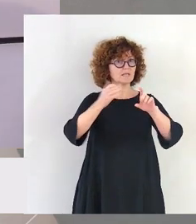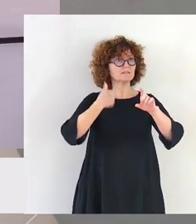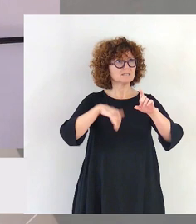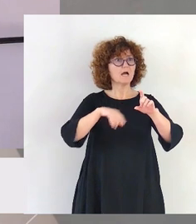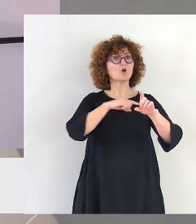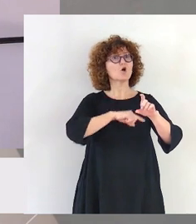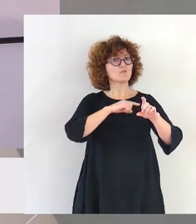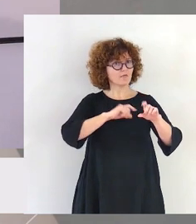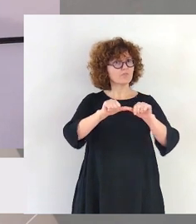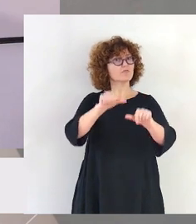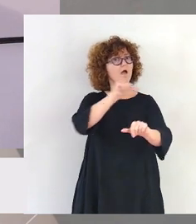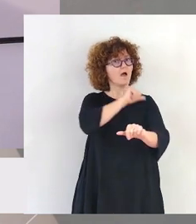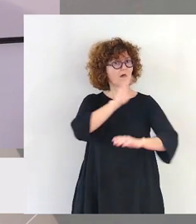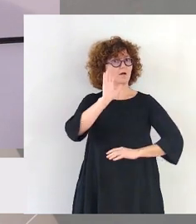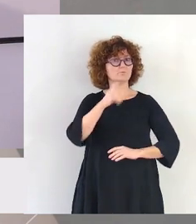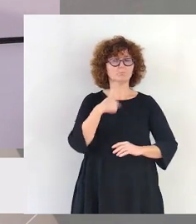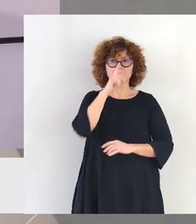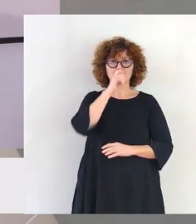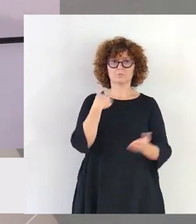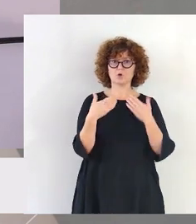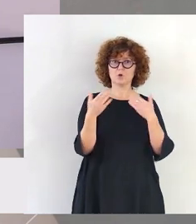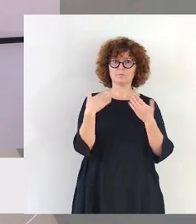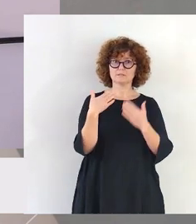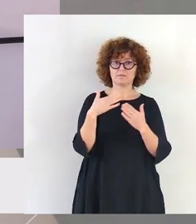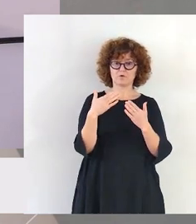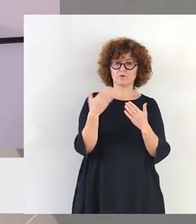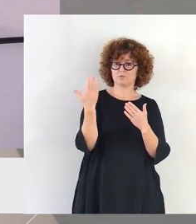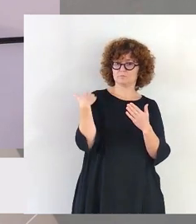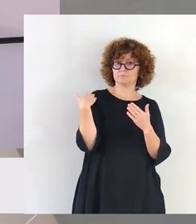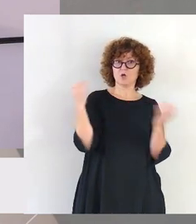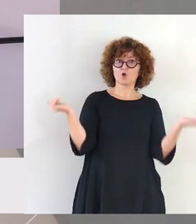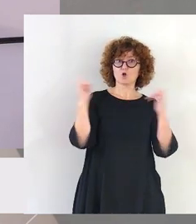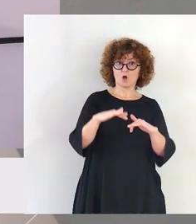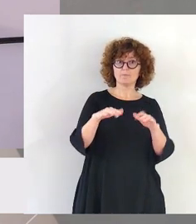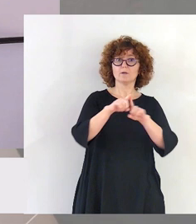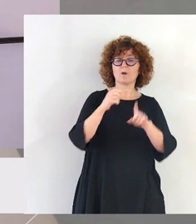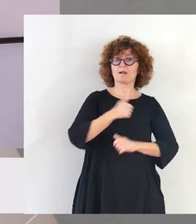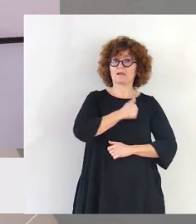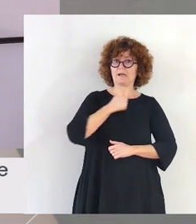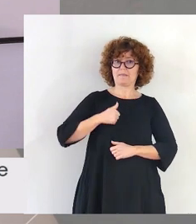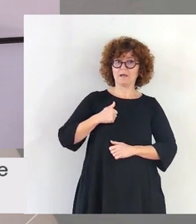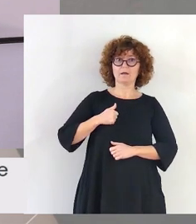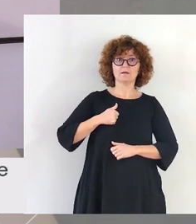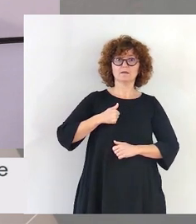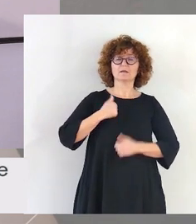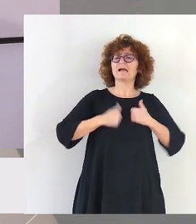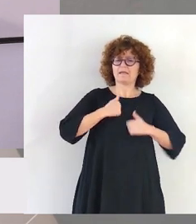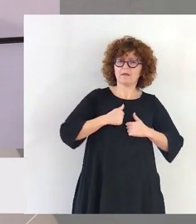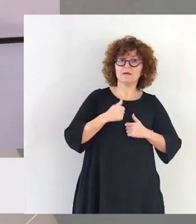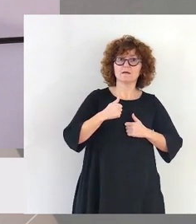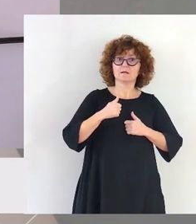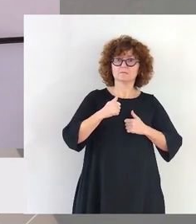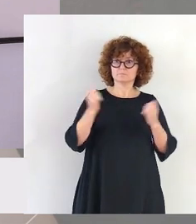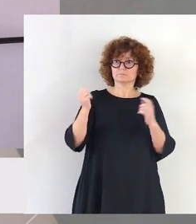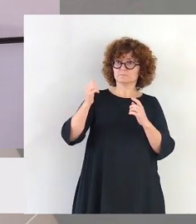hace mucho tiempo o sea yo recuerdo una conversación que tuve en una cop en Toronto con un alto ejecutivo de de